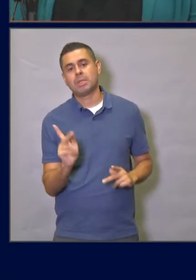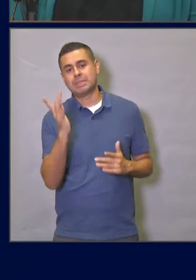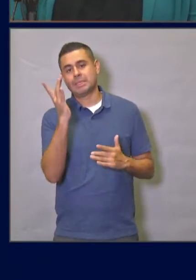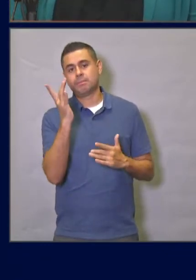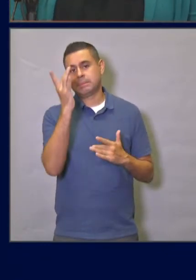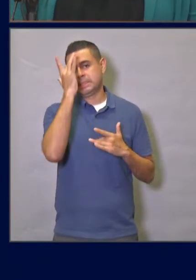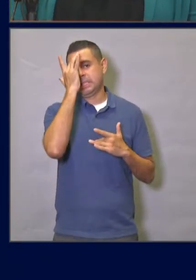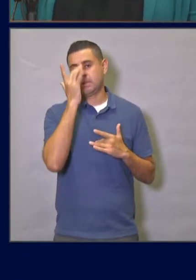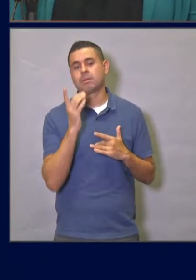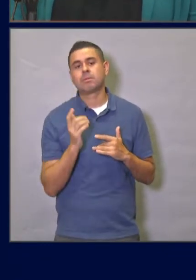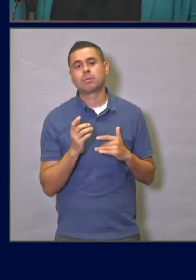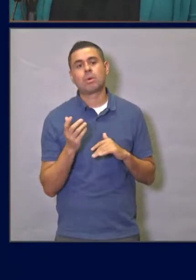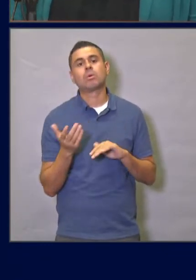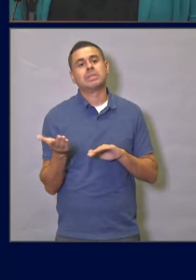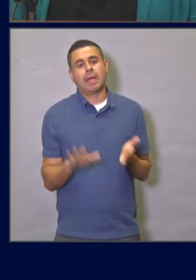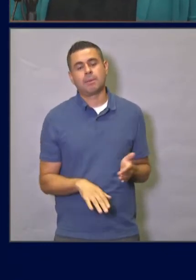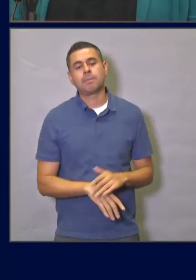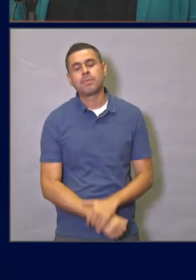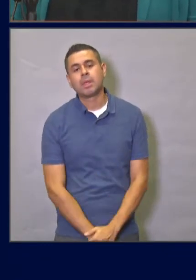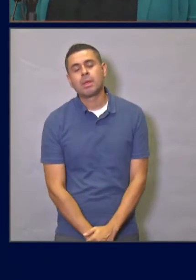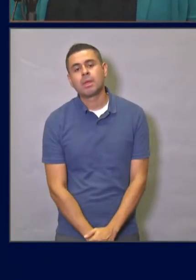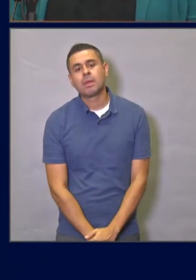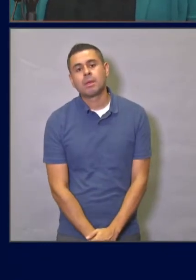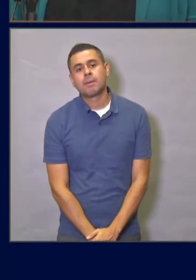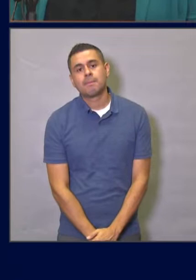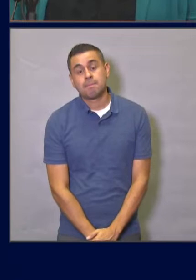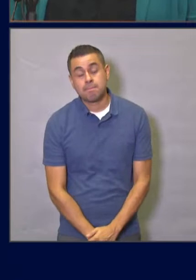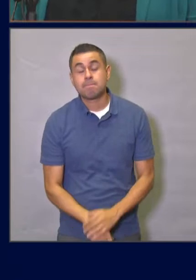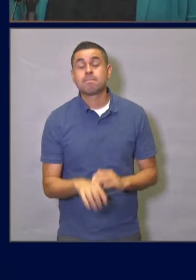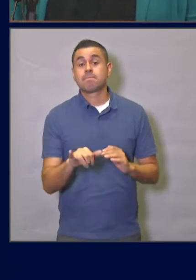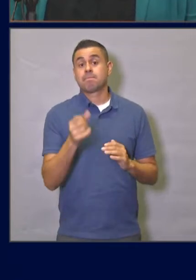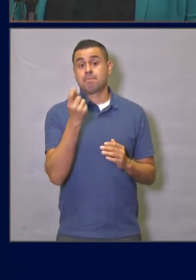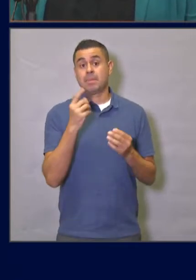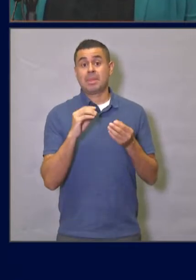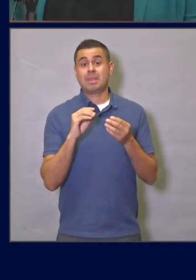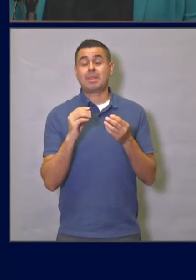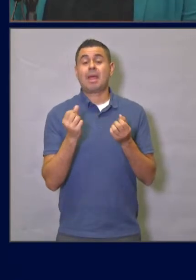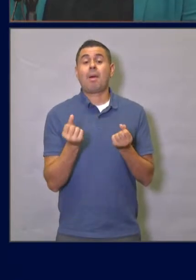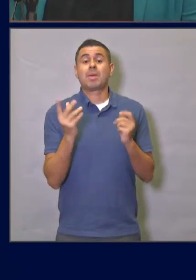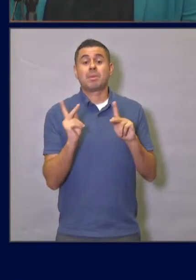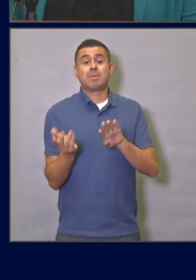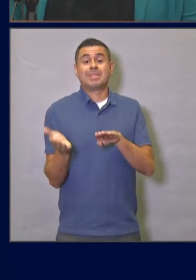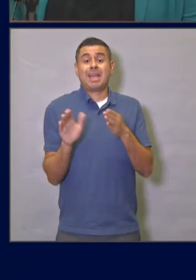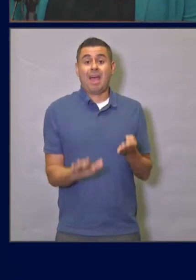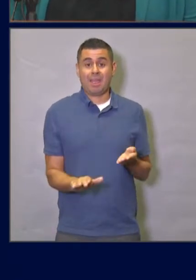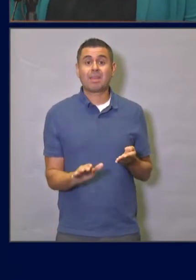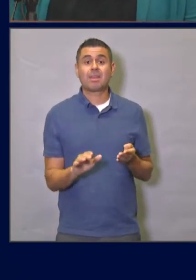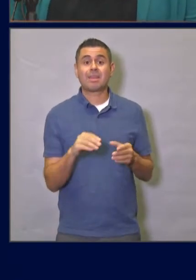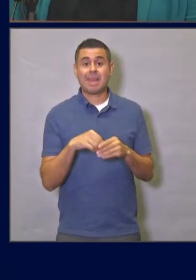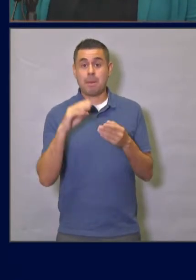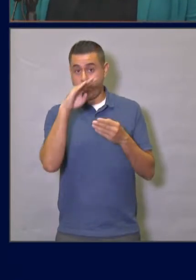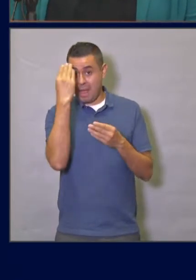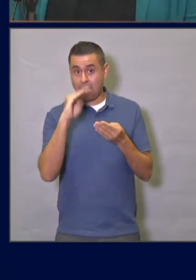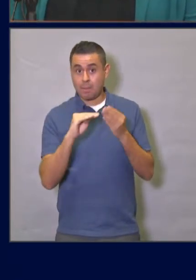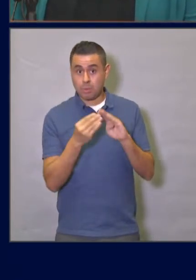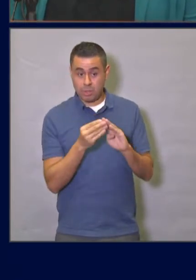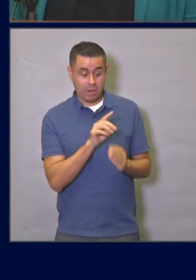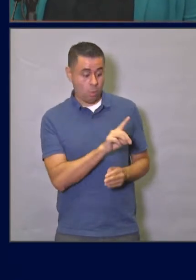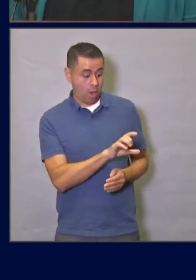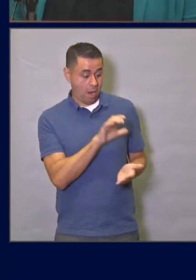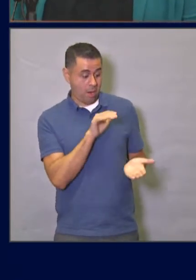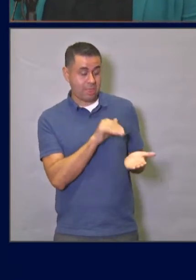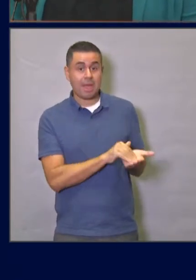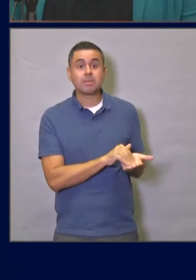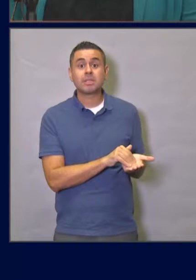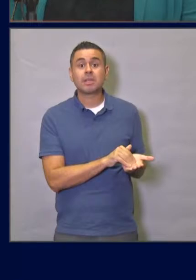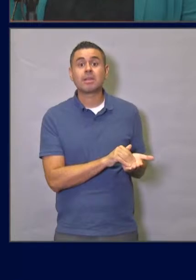personas. Del mismo modo, la tasa de mortalidad entre los residentes afroamericanos se ha